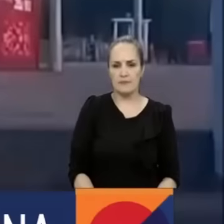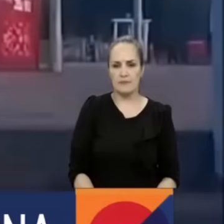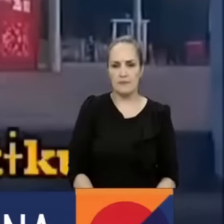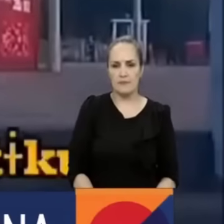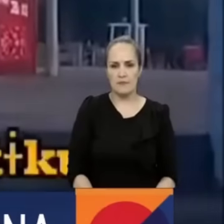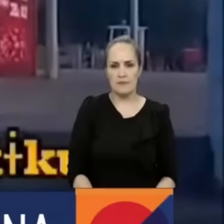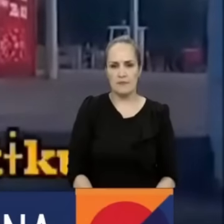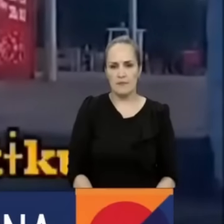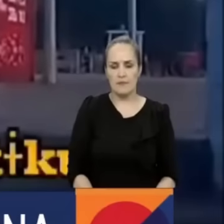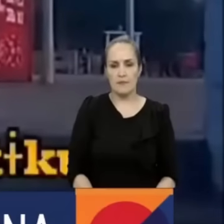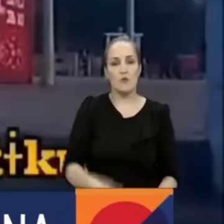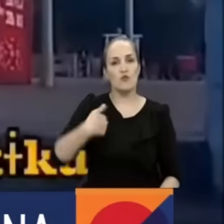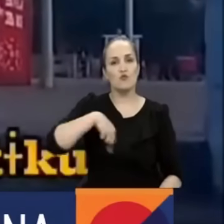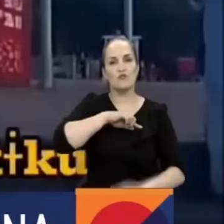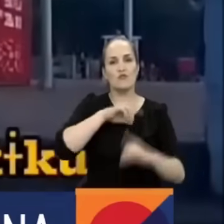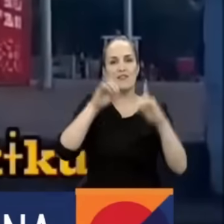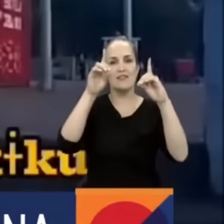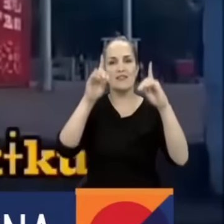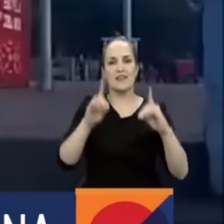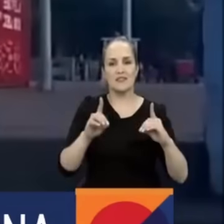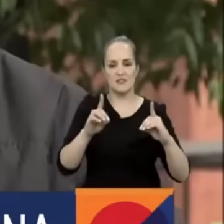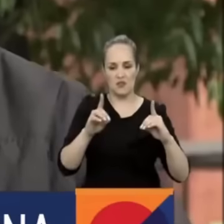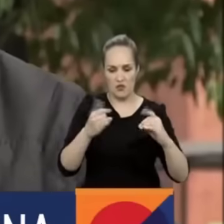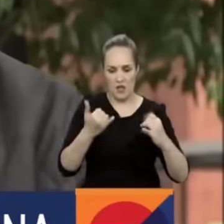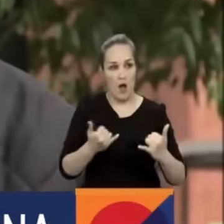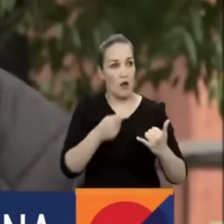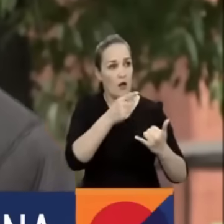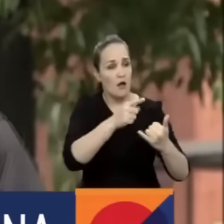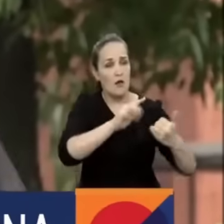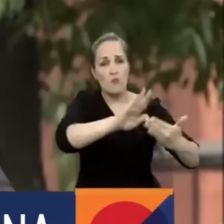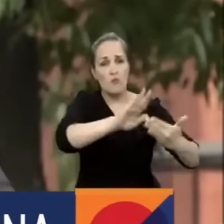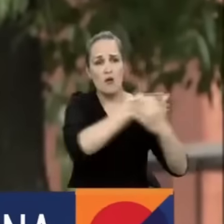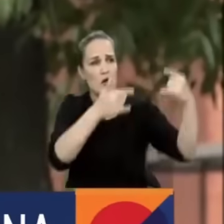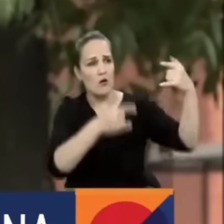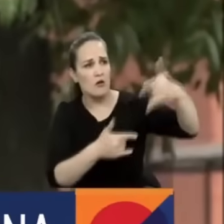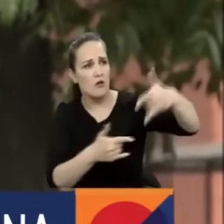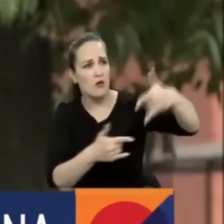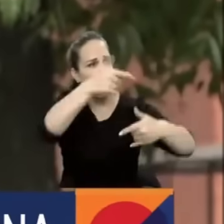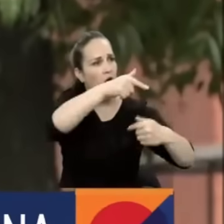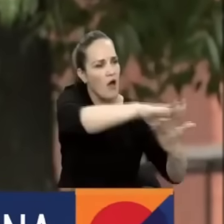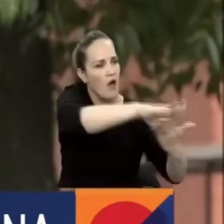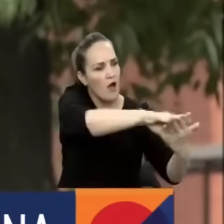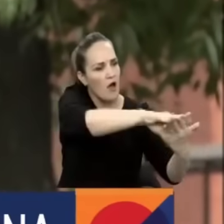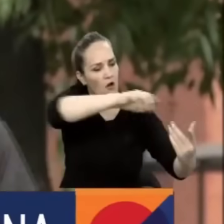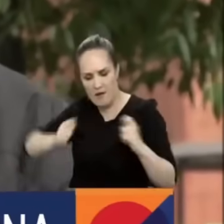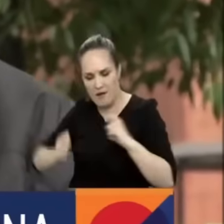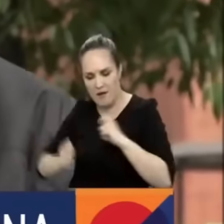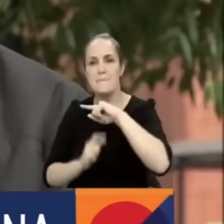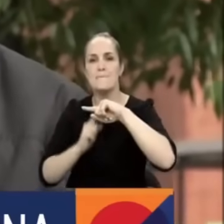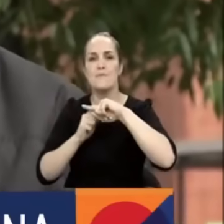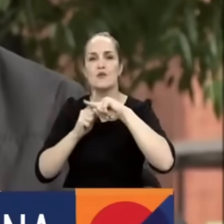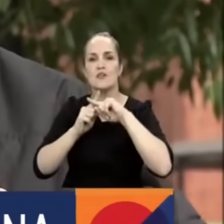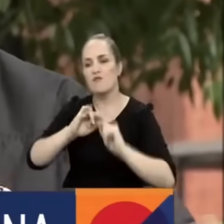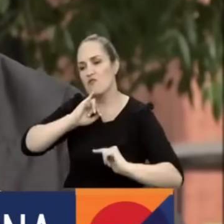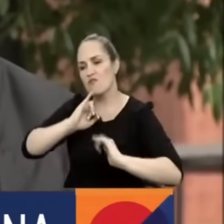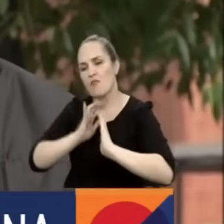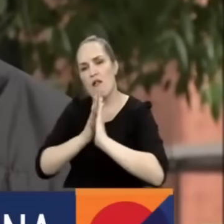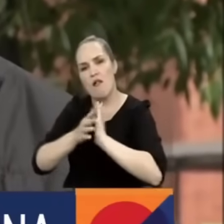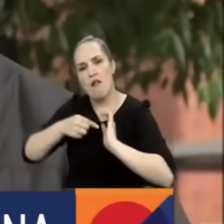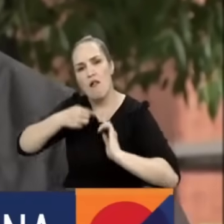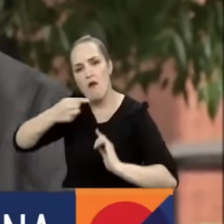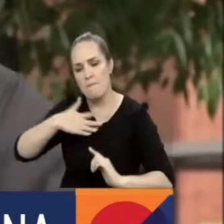Hemos decidido voltear eso en nuestra lengua, pero con mensajes positivos, hablando más de